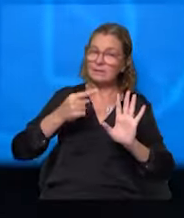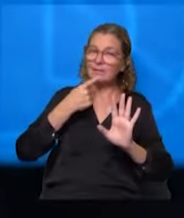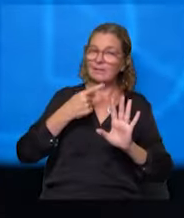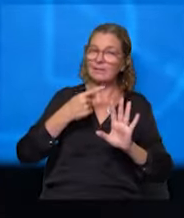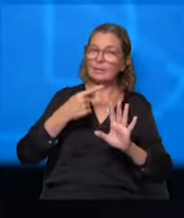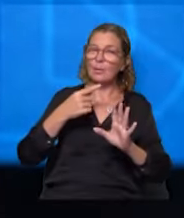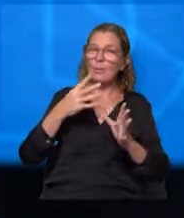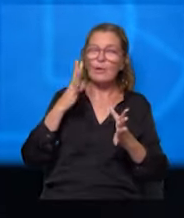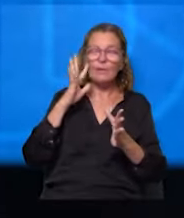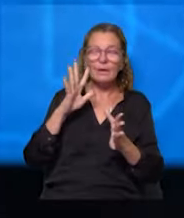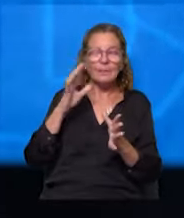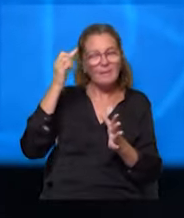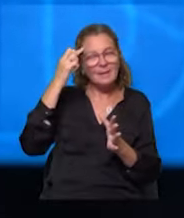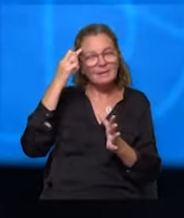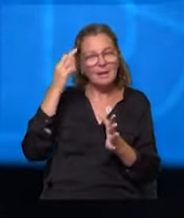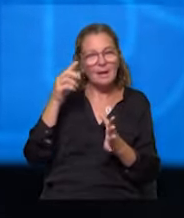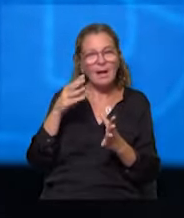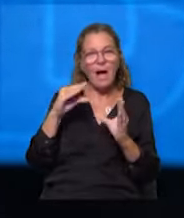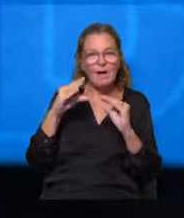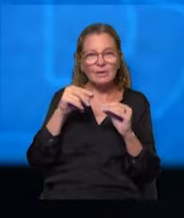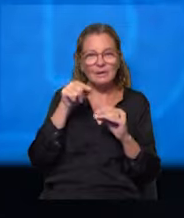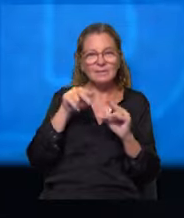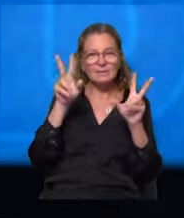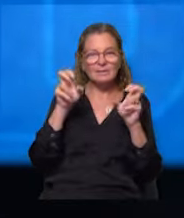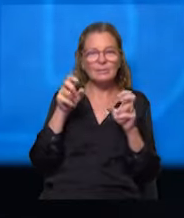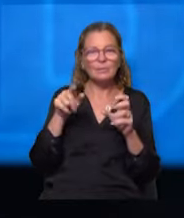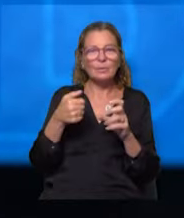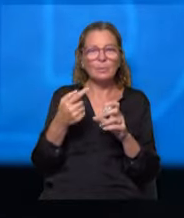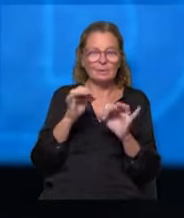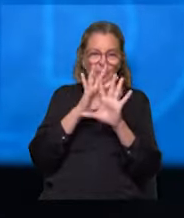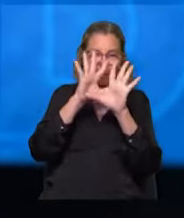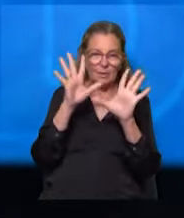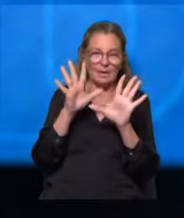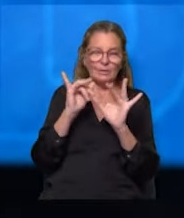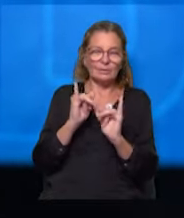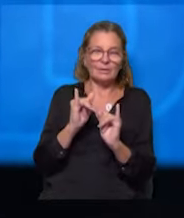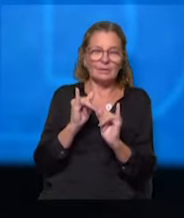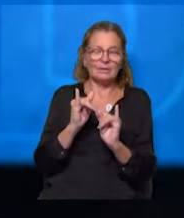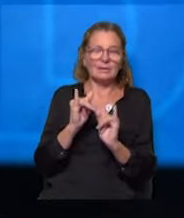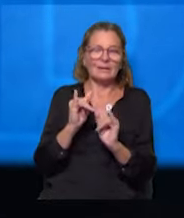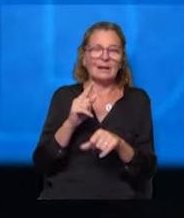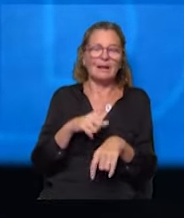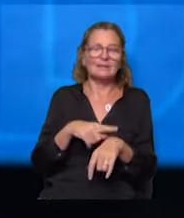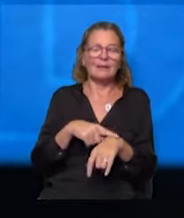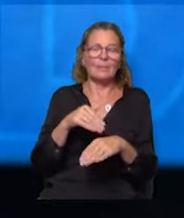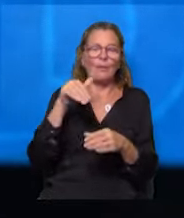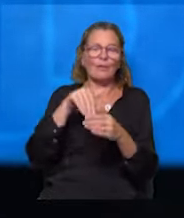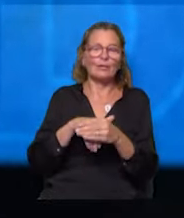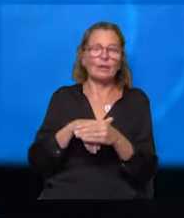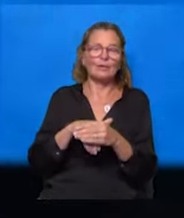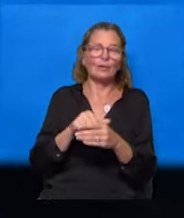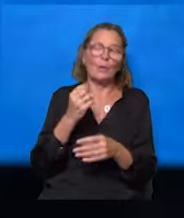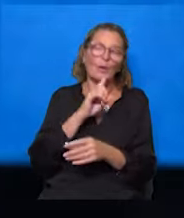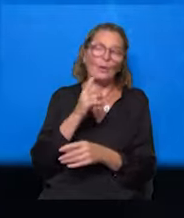tener una orientación hacia el diálogo en ese tema tenemos claro que el periodo electoral no es el más